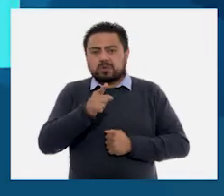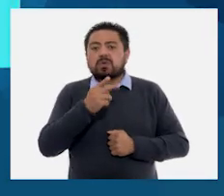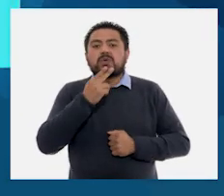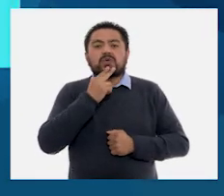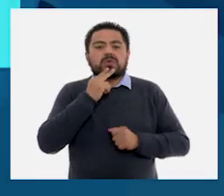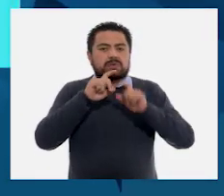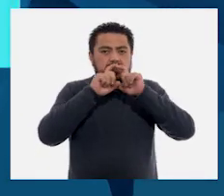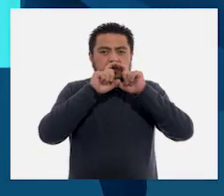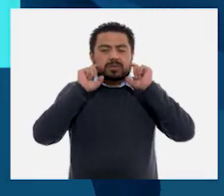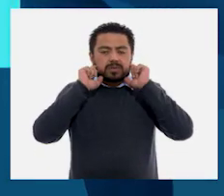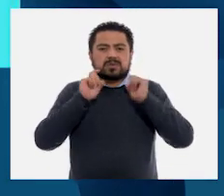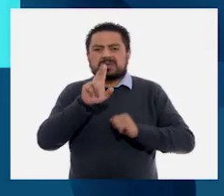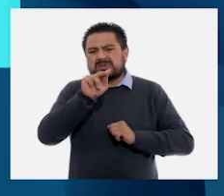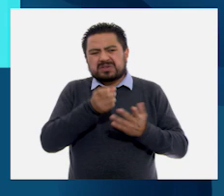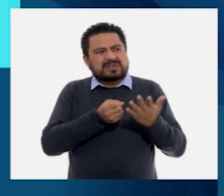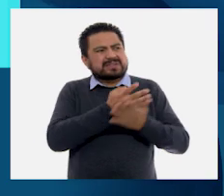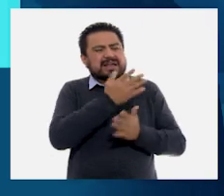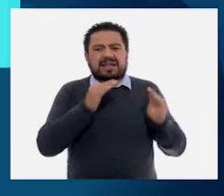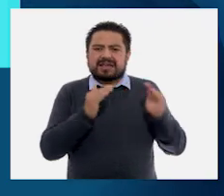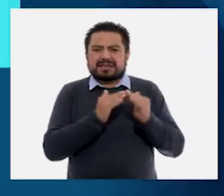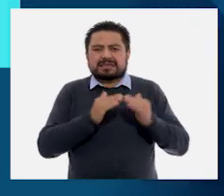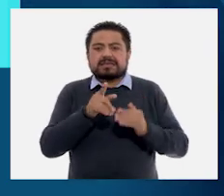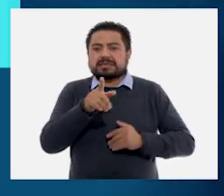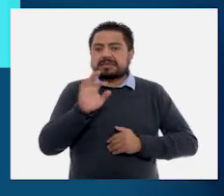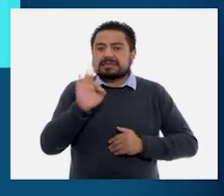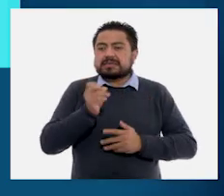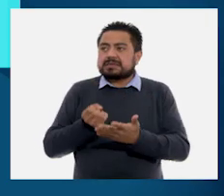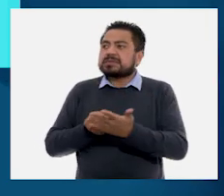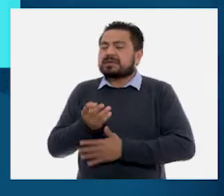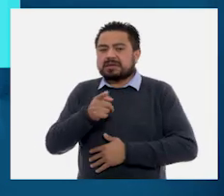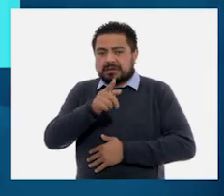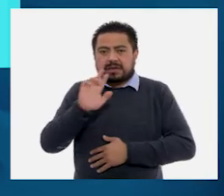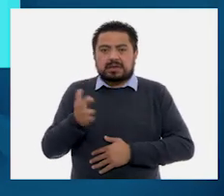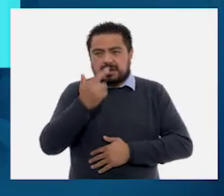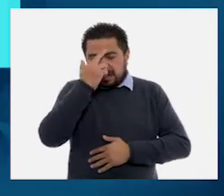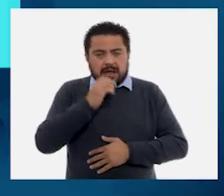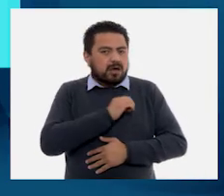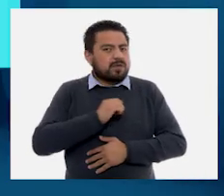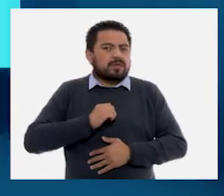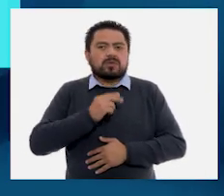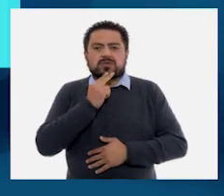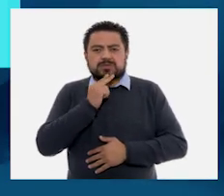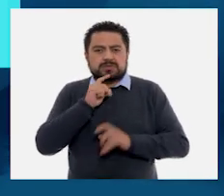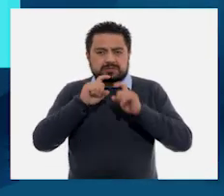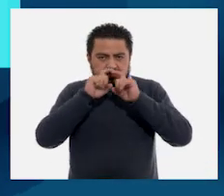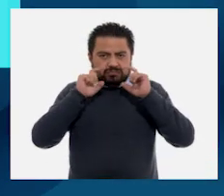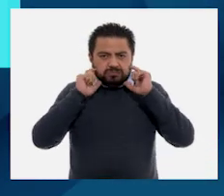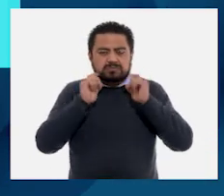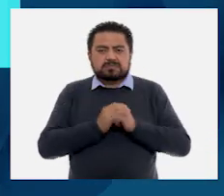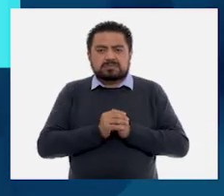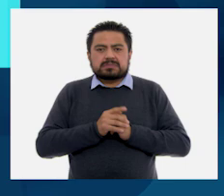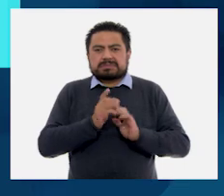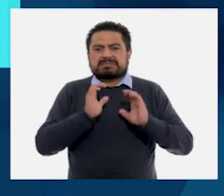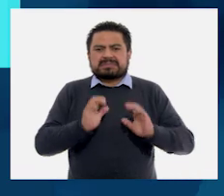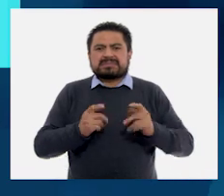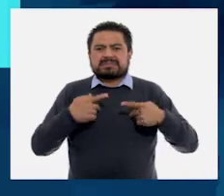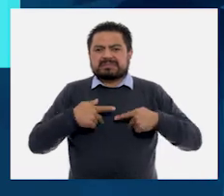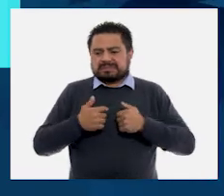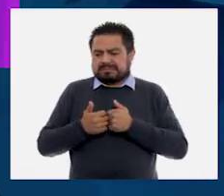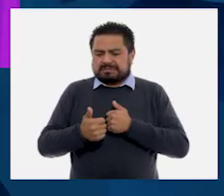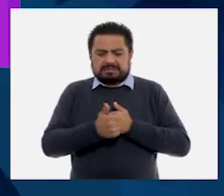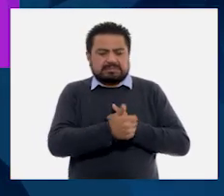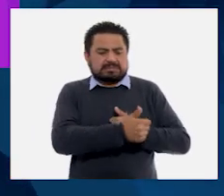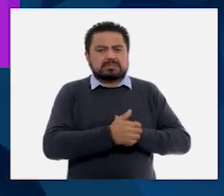Utiliza cubrebocas. No salgas de casa y si tienes que hacerlo, recuerda que es obligatorio utilizarlo. Mantén la sana